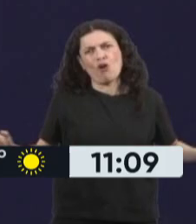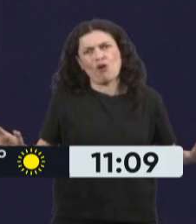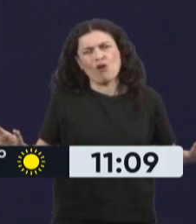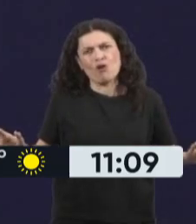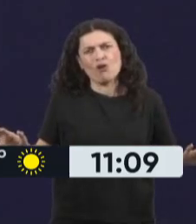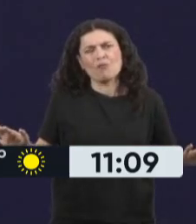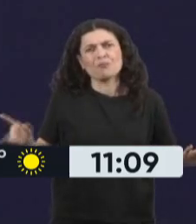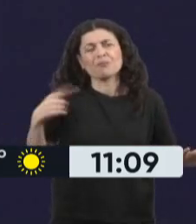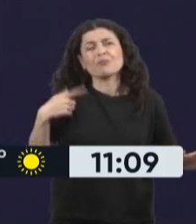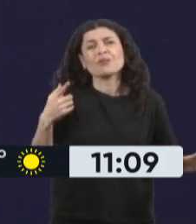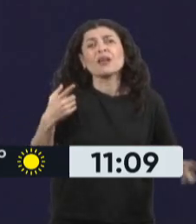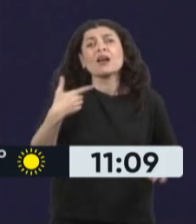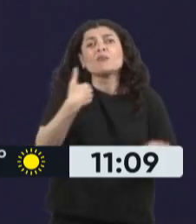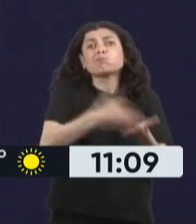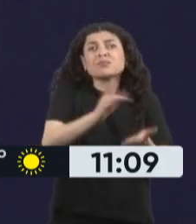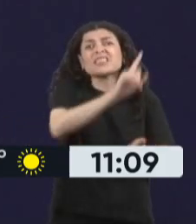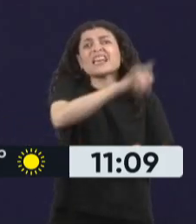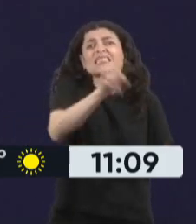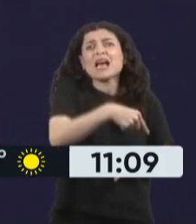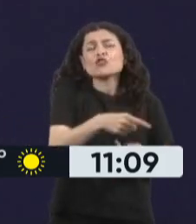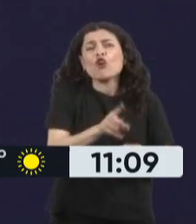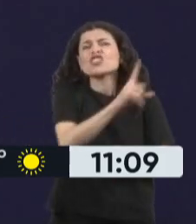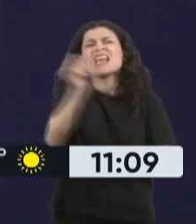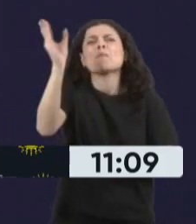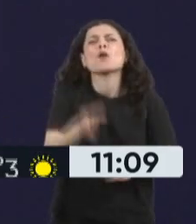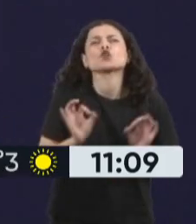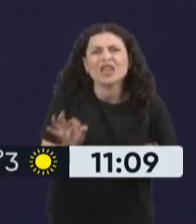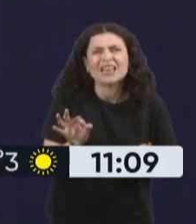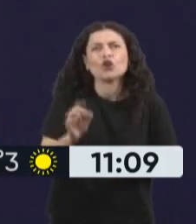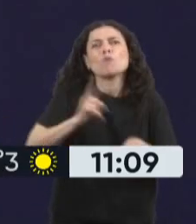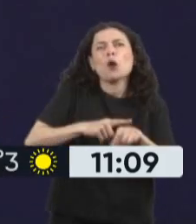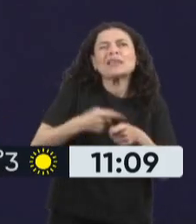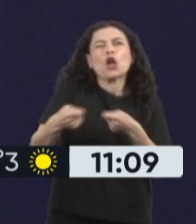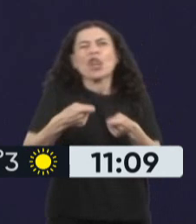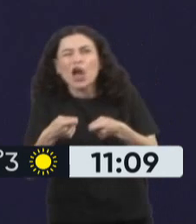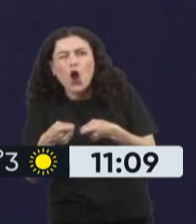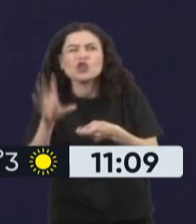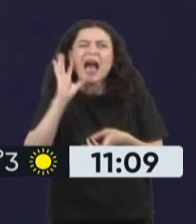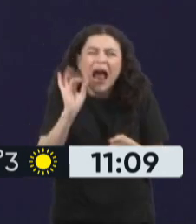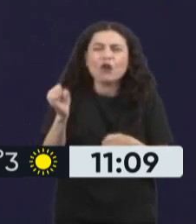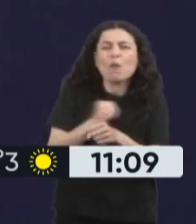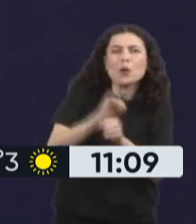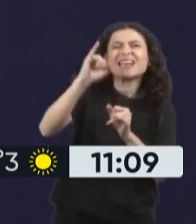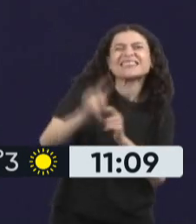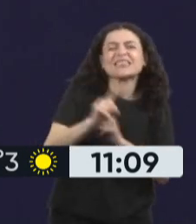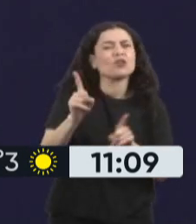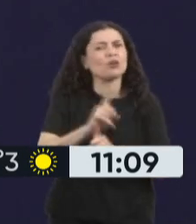la idea del presidente es que el veto sea total, no hay ningún tipo de negociación con respecto a absolutamente